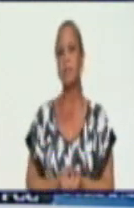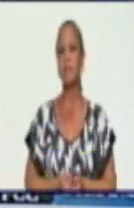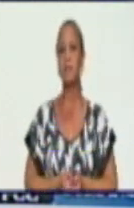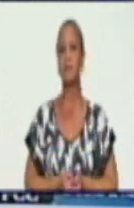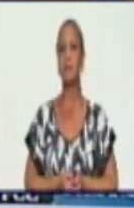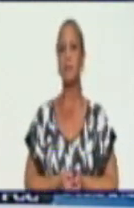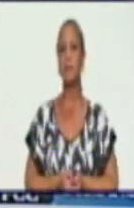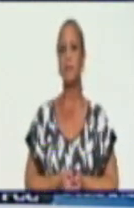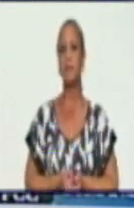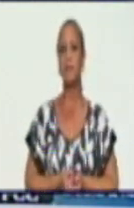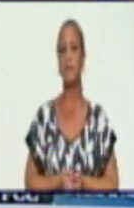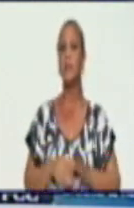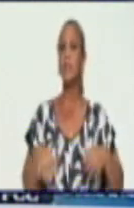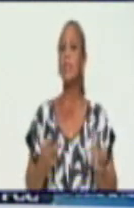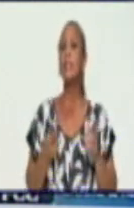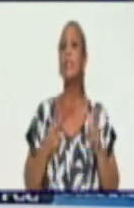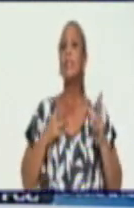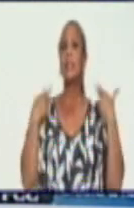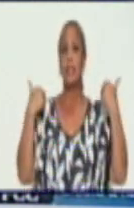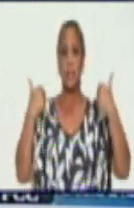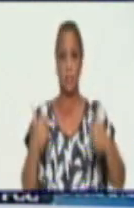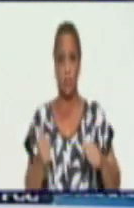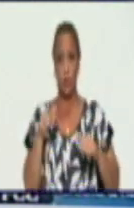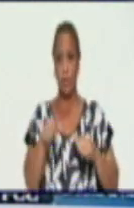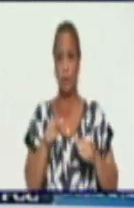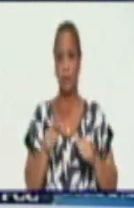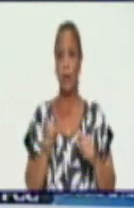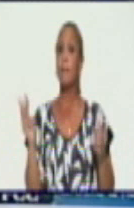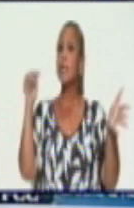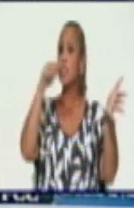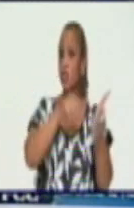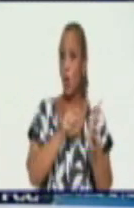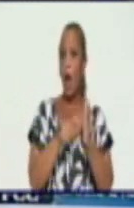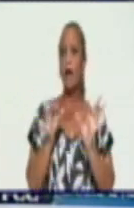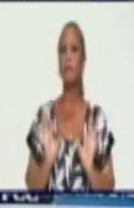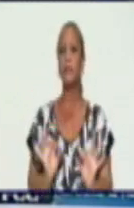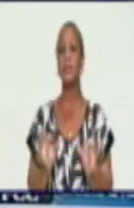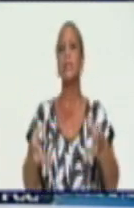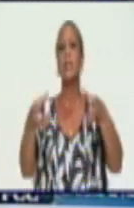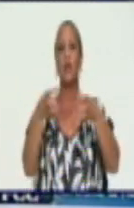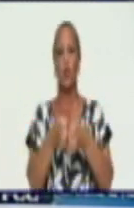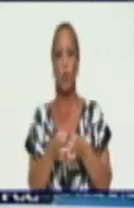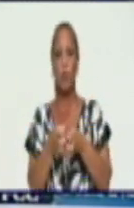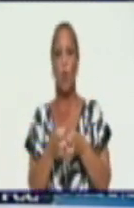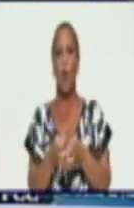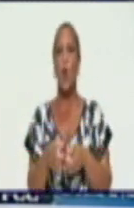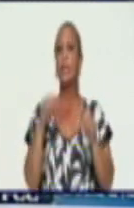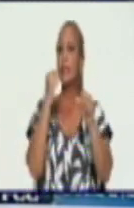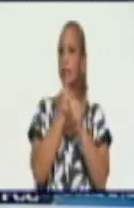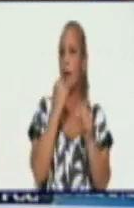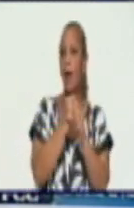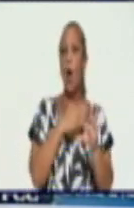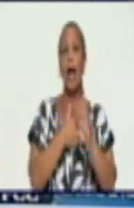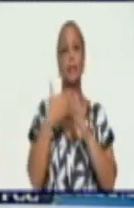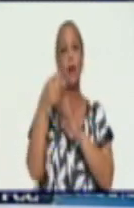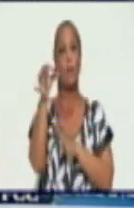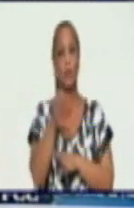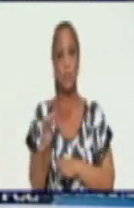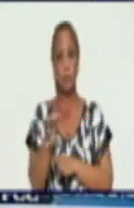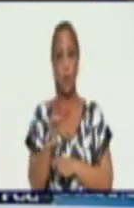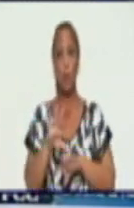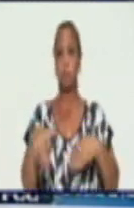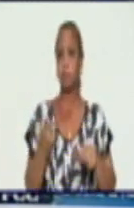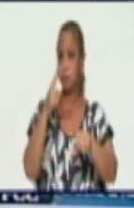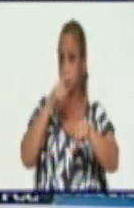dirección de esta misión se llevará a cabo desde el punto desde el grupo provincial de trabajo hasta los municipios con vitalidad 24